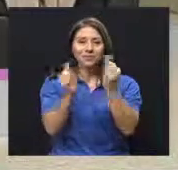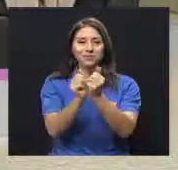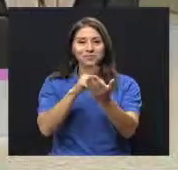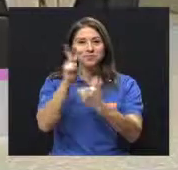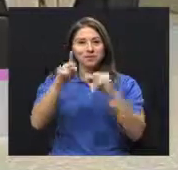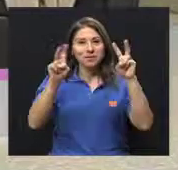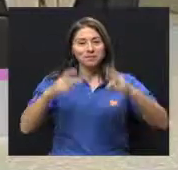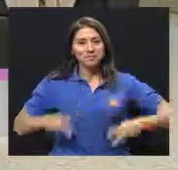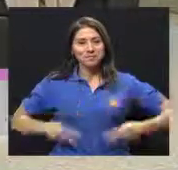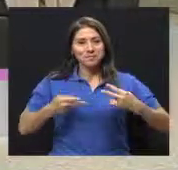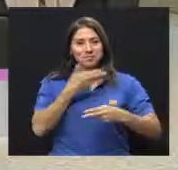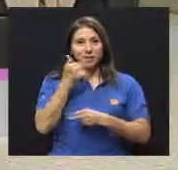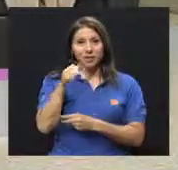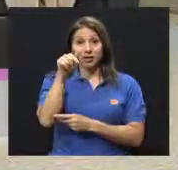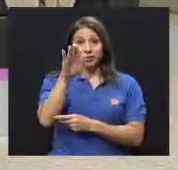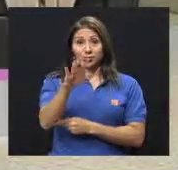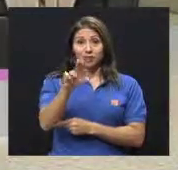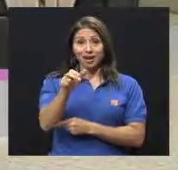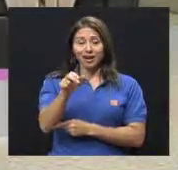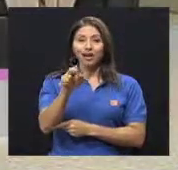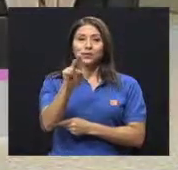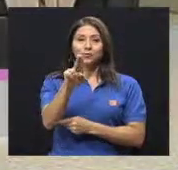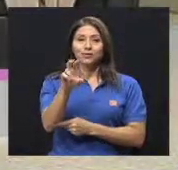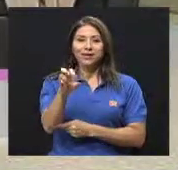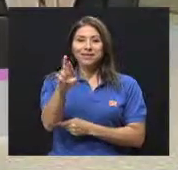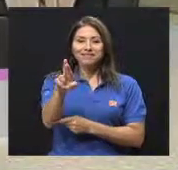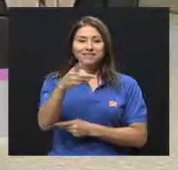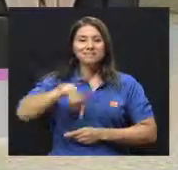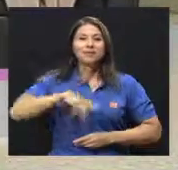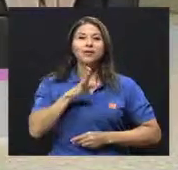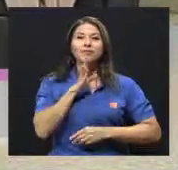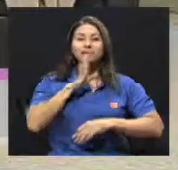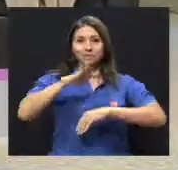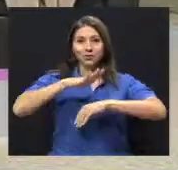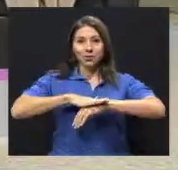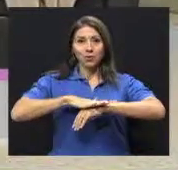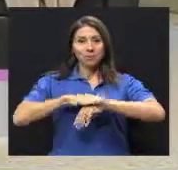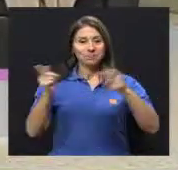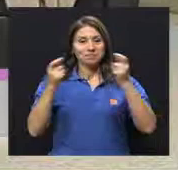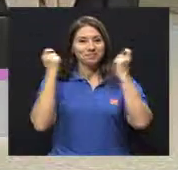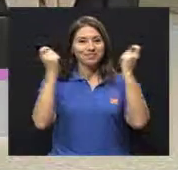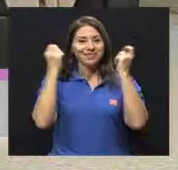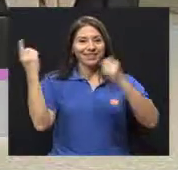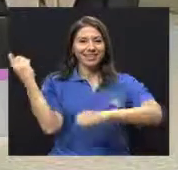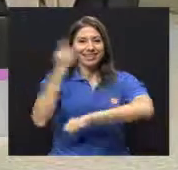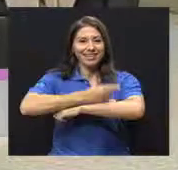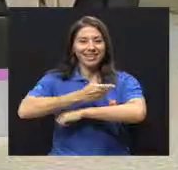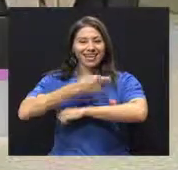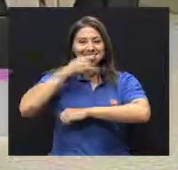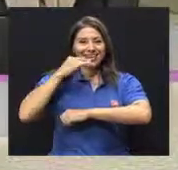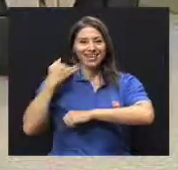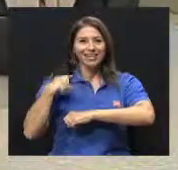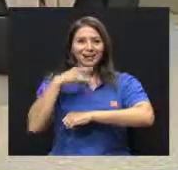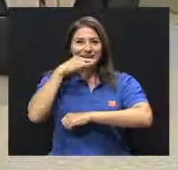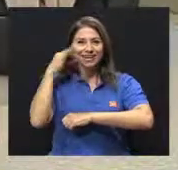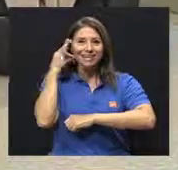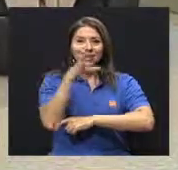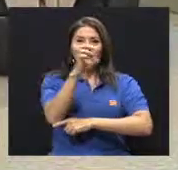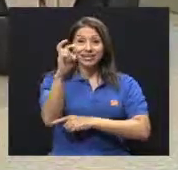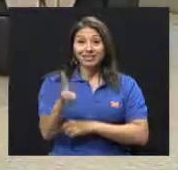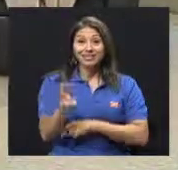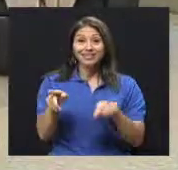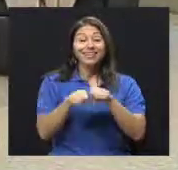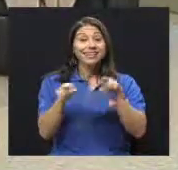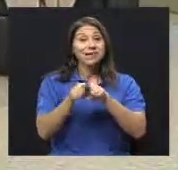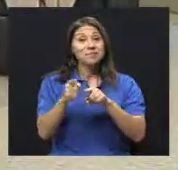Gracias por continuar con su programa Vivir Mejor aquí por su canal UCR. Estamos conversando sobre el día de esta celebración del Día del Niño y la Niña